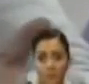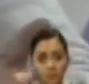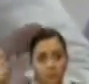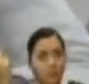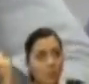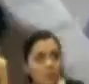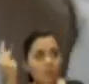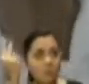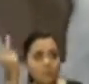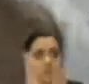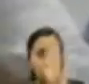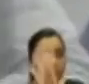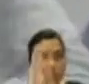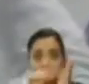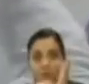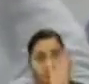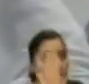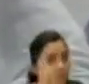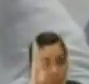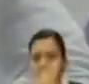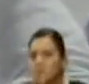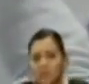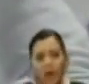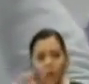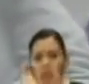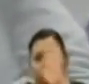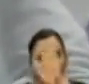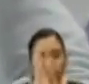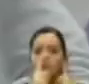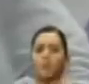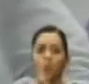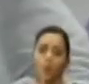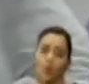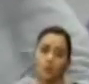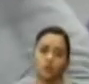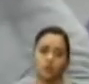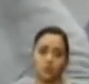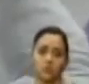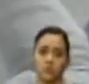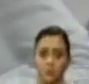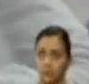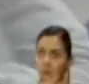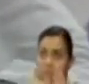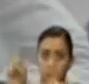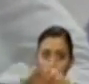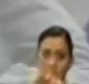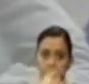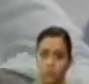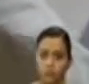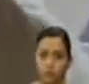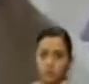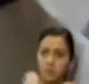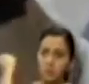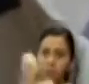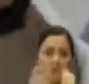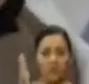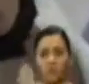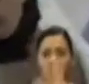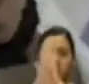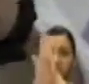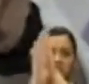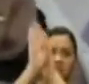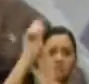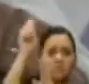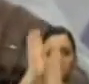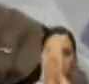recuerda que eso es lo que vio el país permanentemente durante décadas antes de nuestro gobierno. Entonces, marchen lo que quieran. Seguirán marchando en las